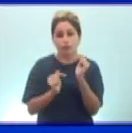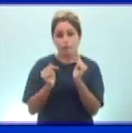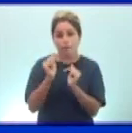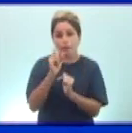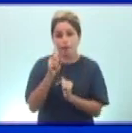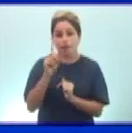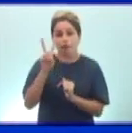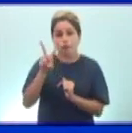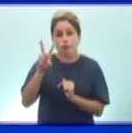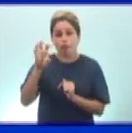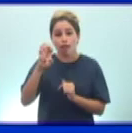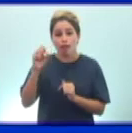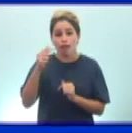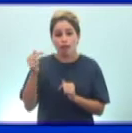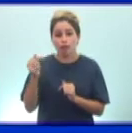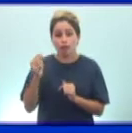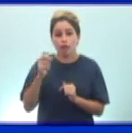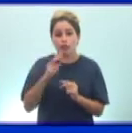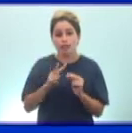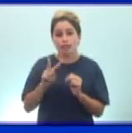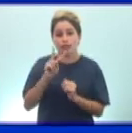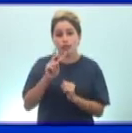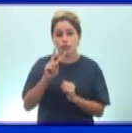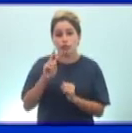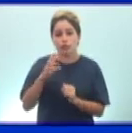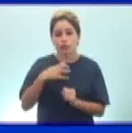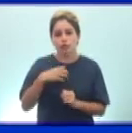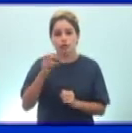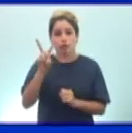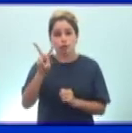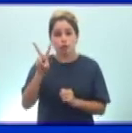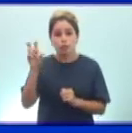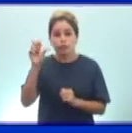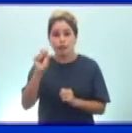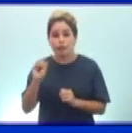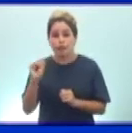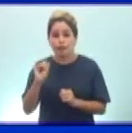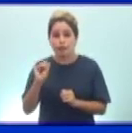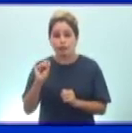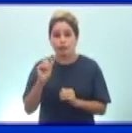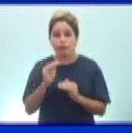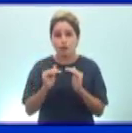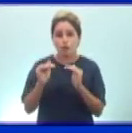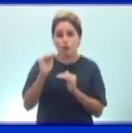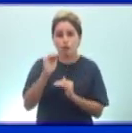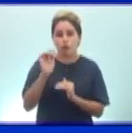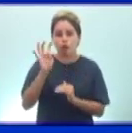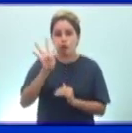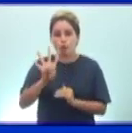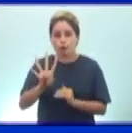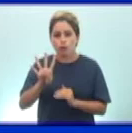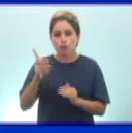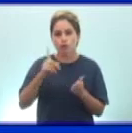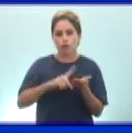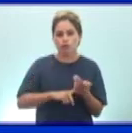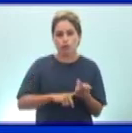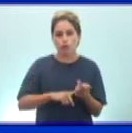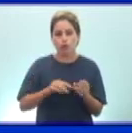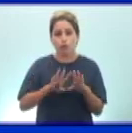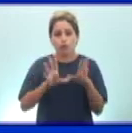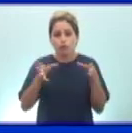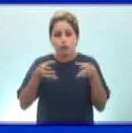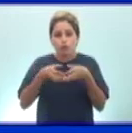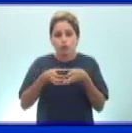el segundo nivel tengo 2 en los subniveles S y tengo 4 en los subniveles de tipo P. Por lo tanto, para un total de